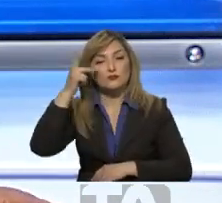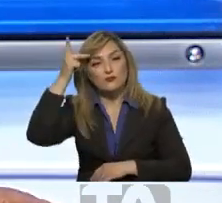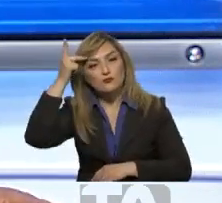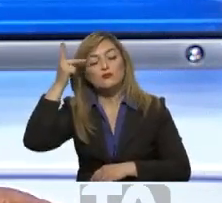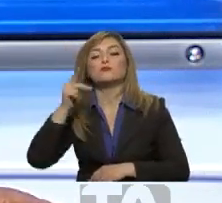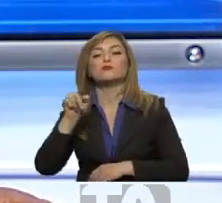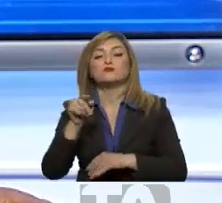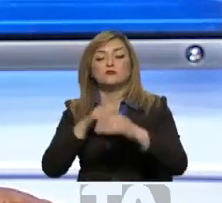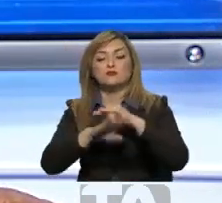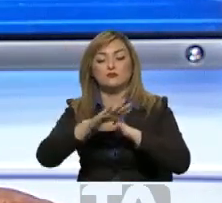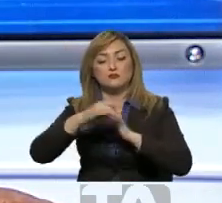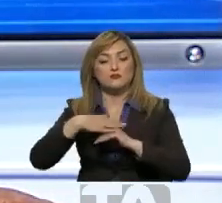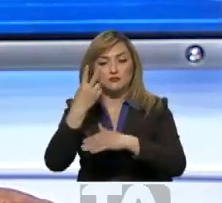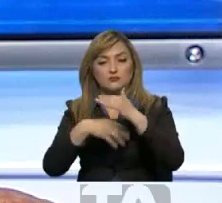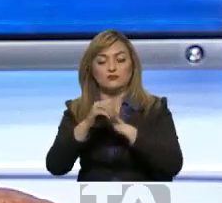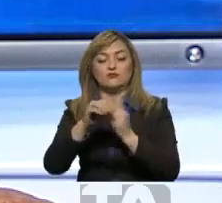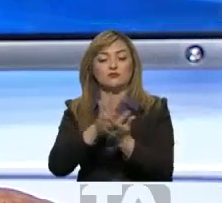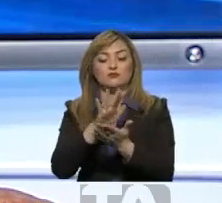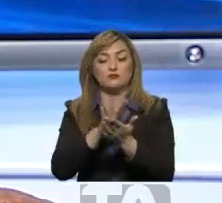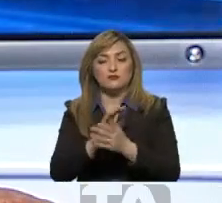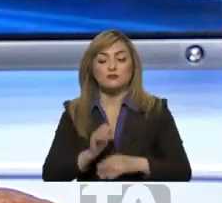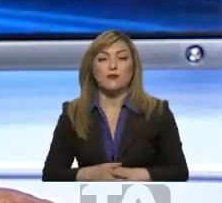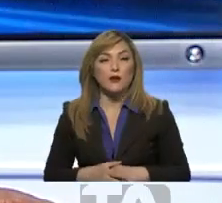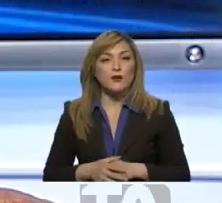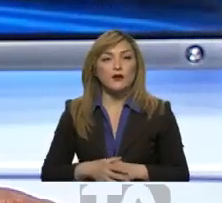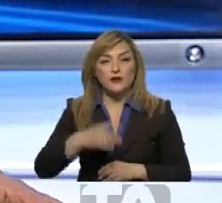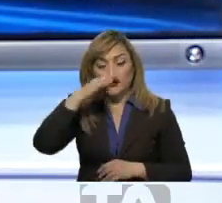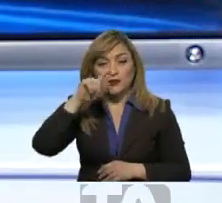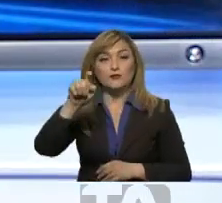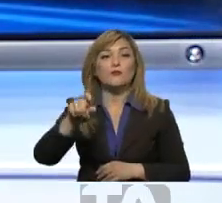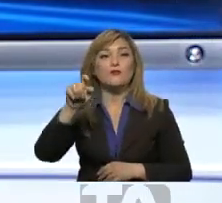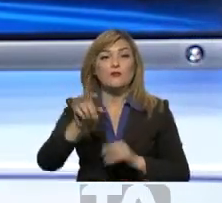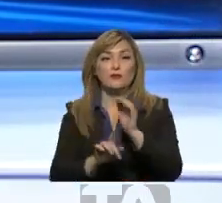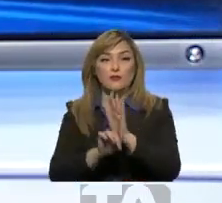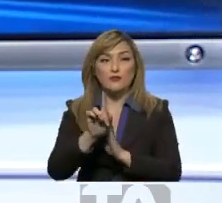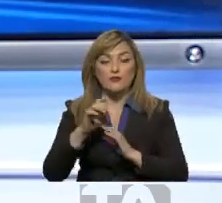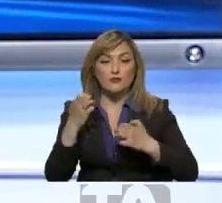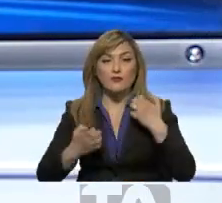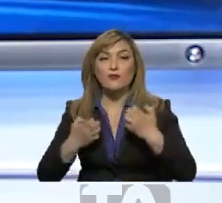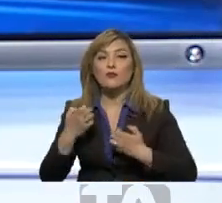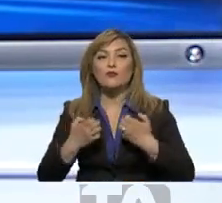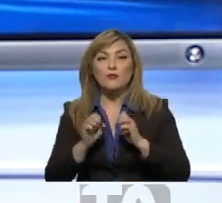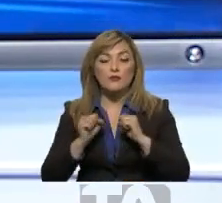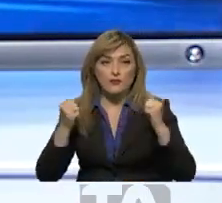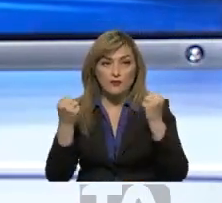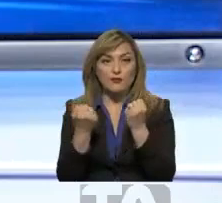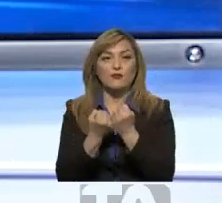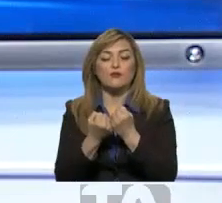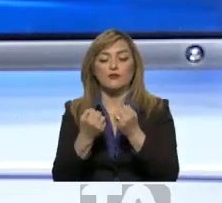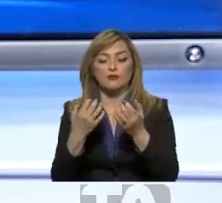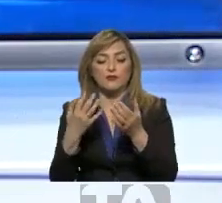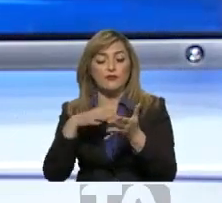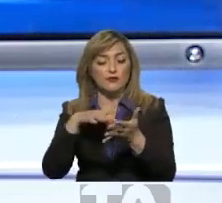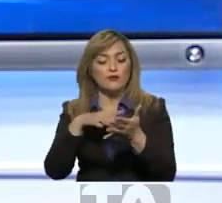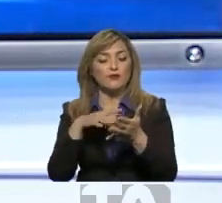envíen a los chicos a las escuelas. Según la entidad, los más pequeños de la casa necesitan para desarrollarse emocionalmente y socialmente volver a